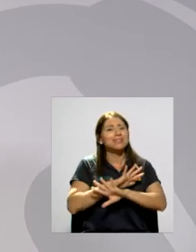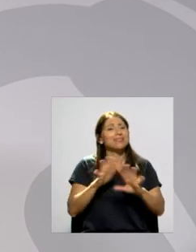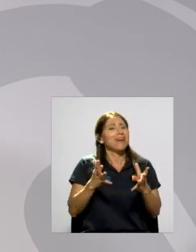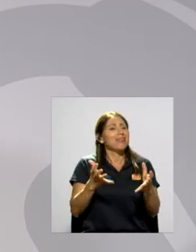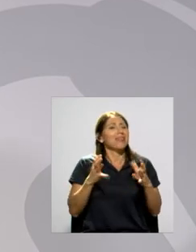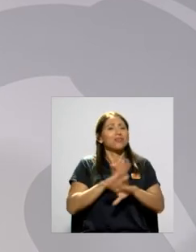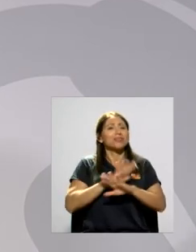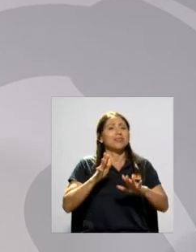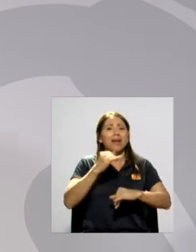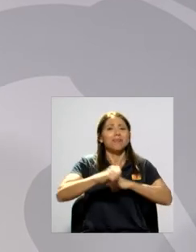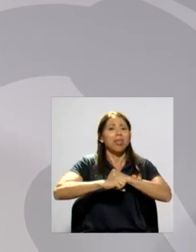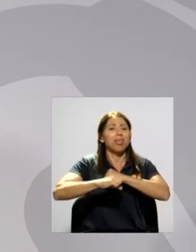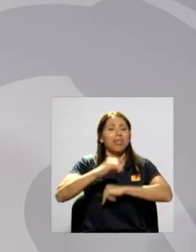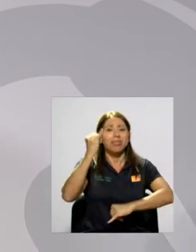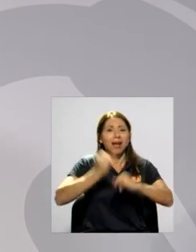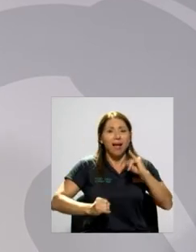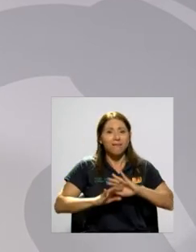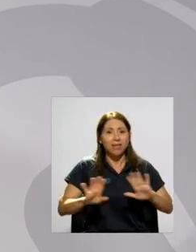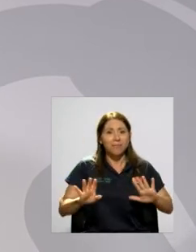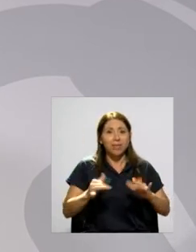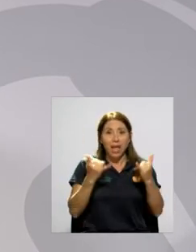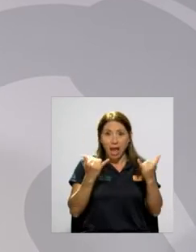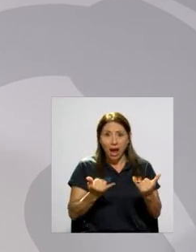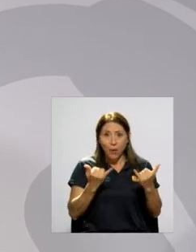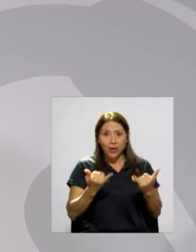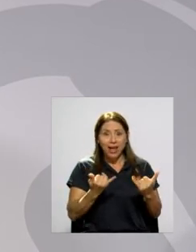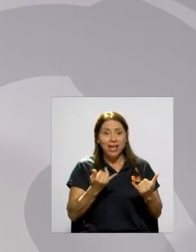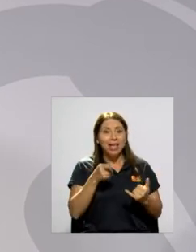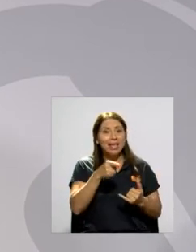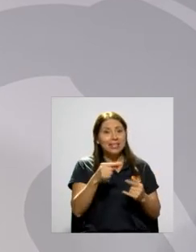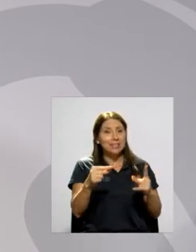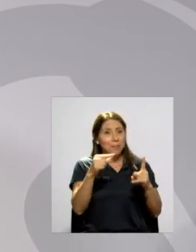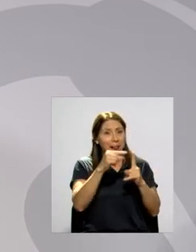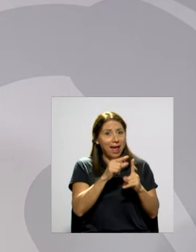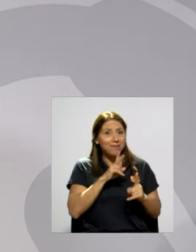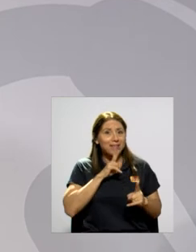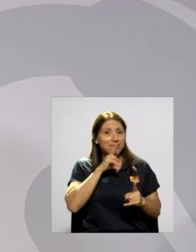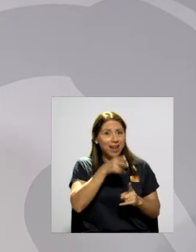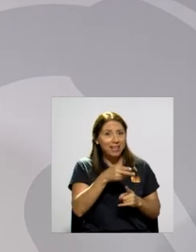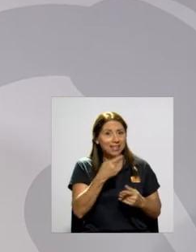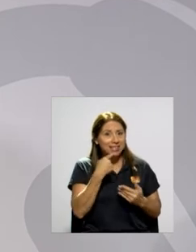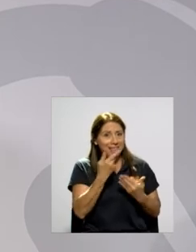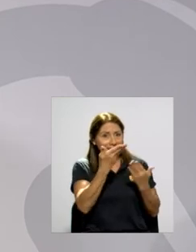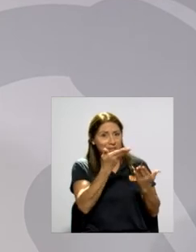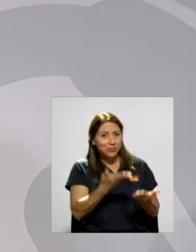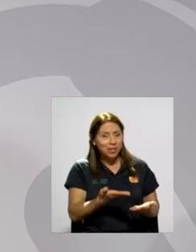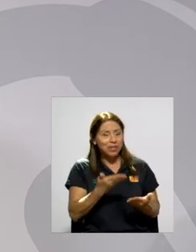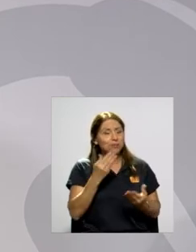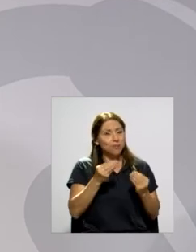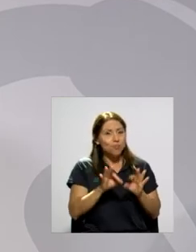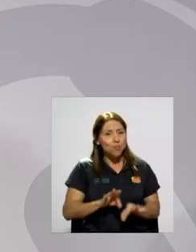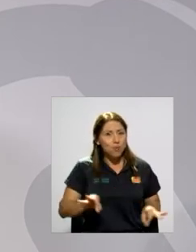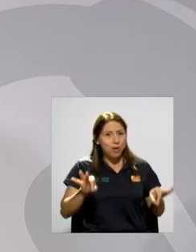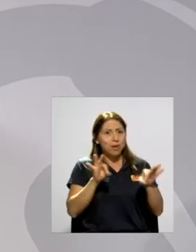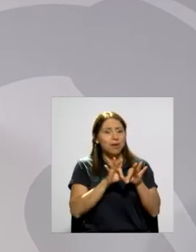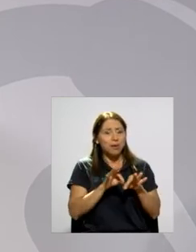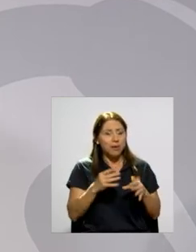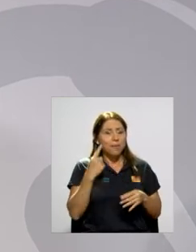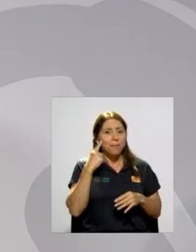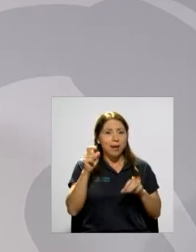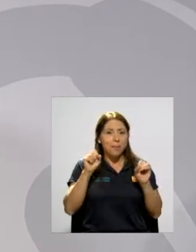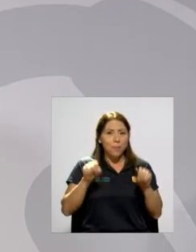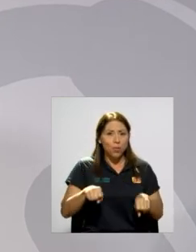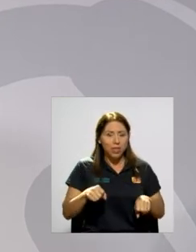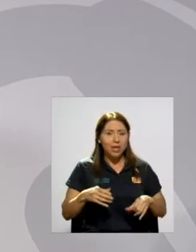Así es. Ahora, esas palabras francas que dice Don Randall, creo que son fundamentales para